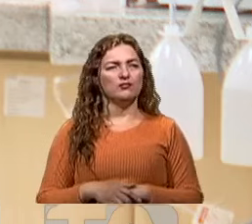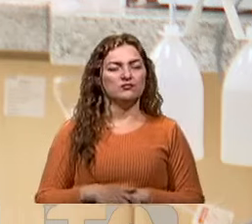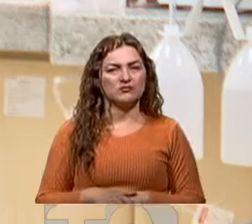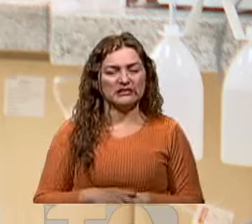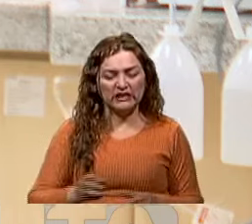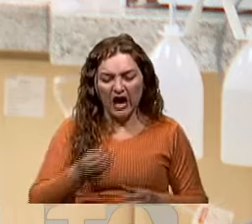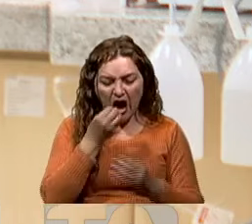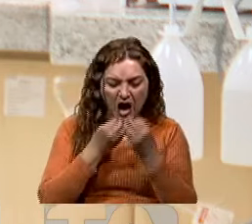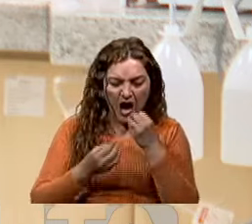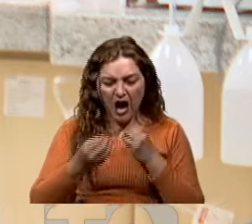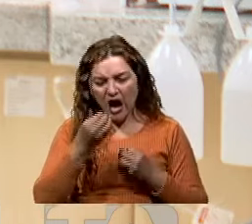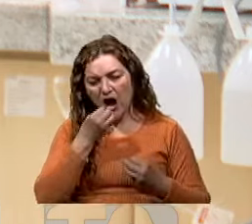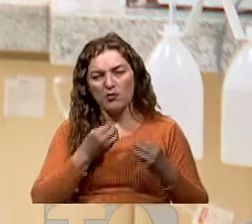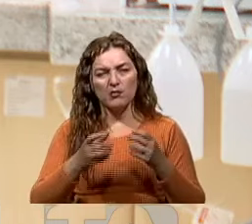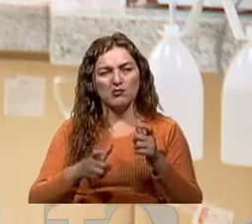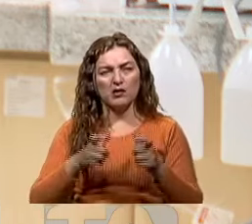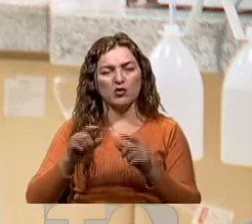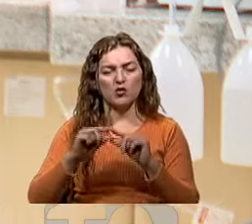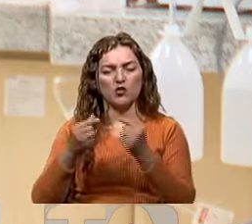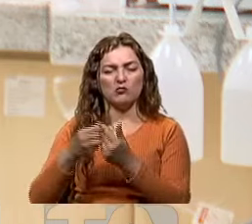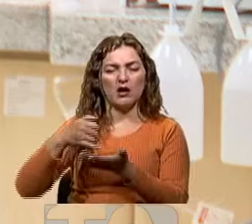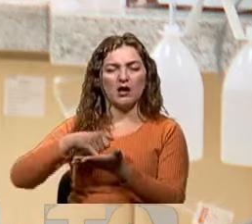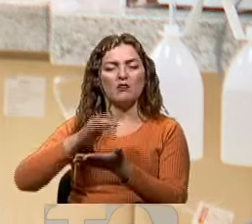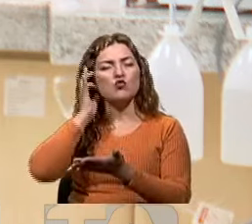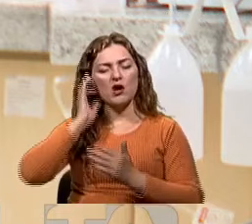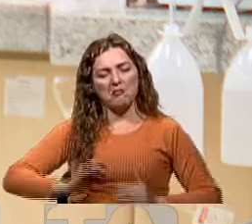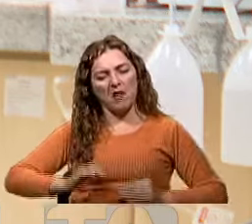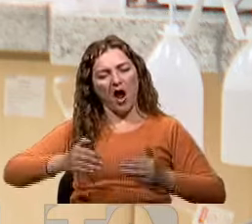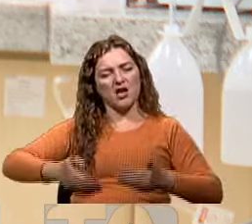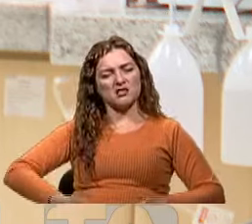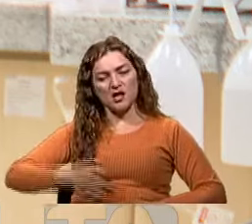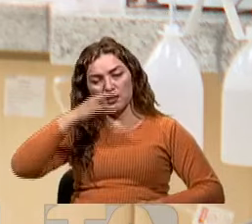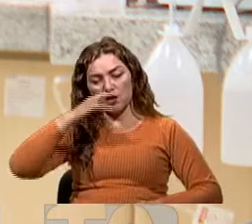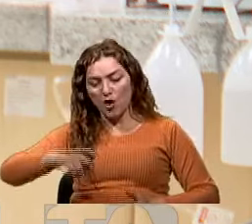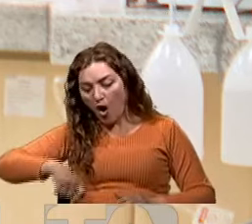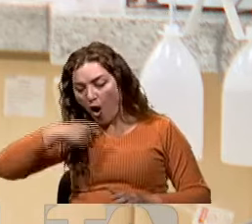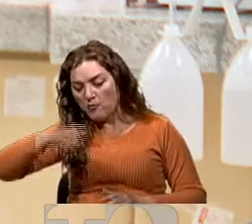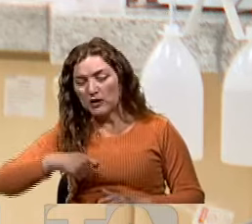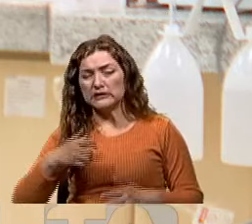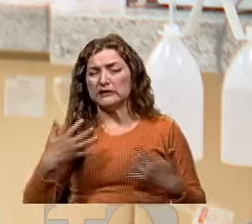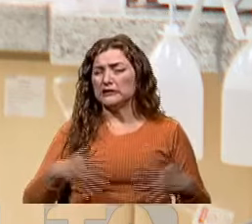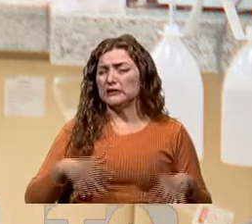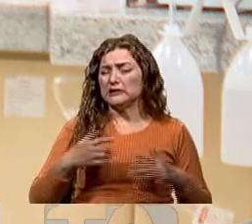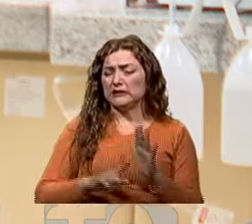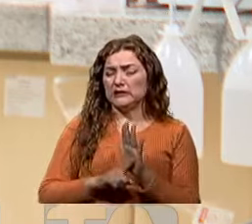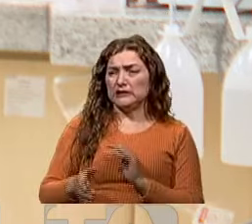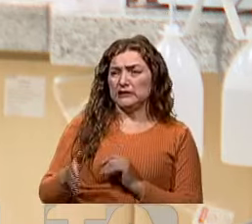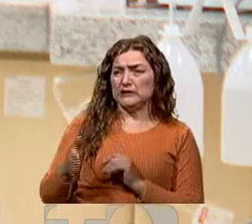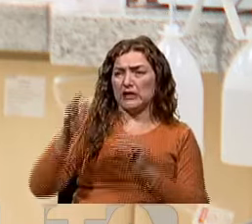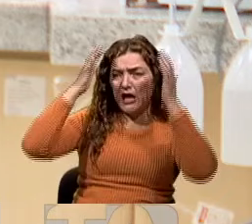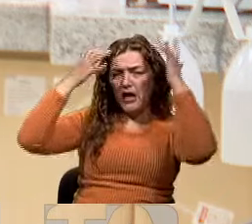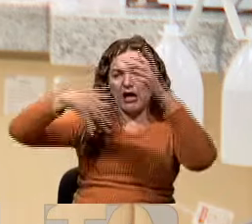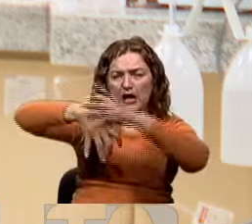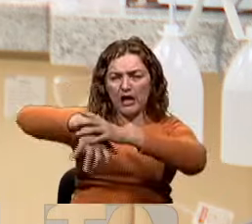ingiere, sobre todo en poblaciones vulnerables, con las mujeres embarazadas o en los niños, puede afectar al desarrollo